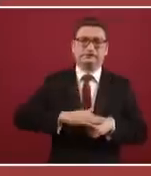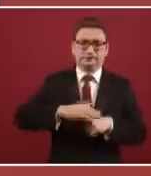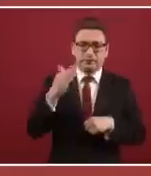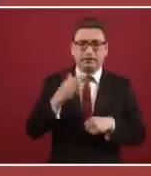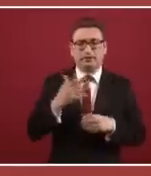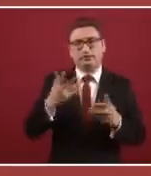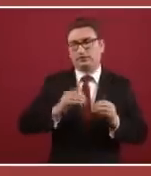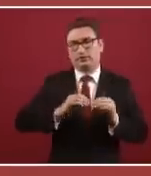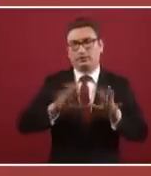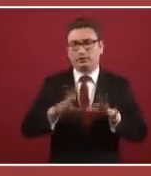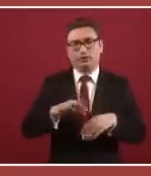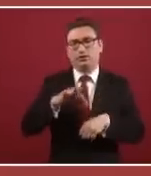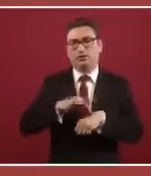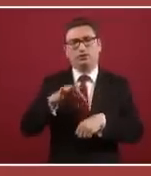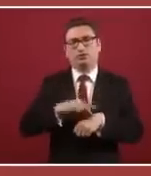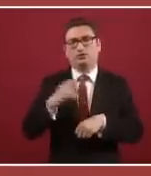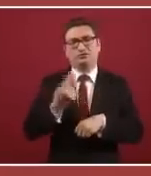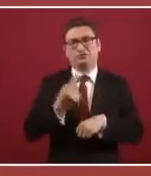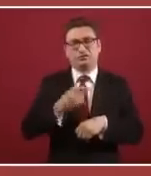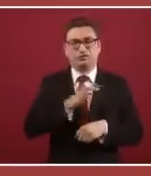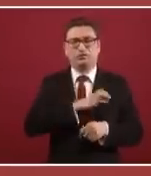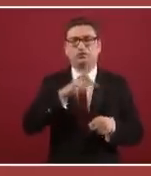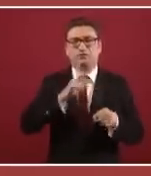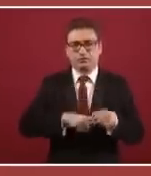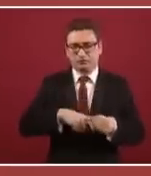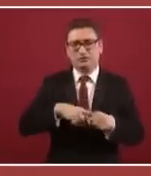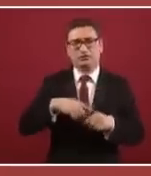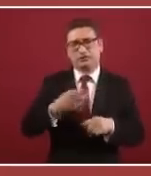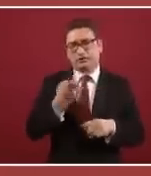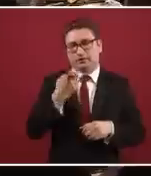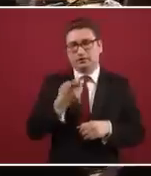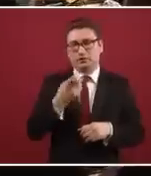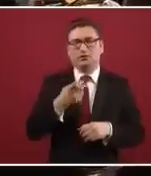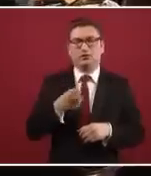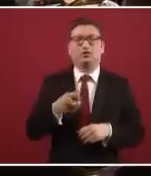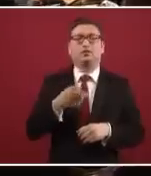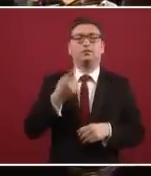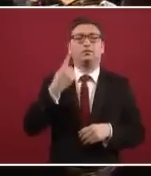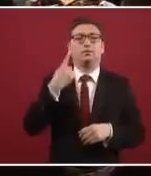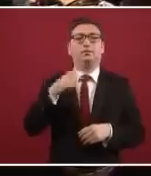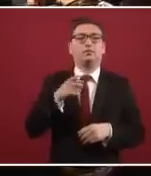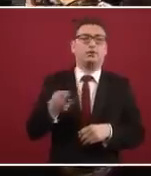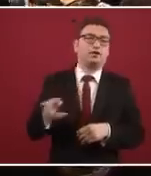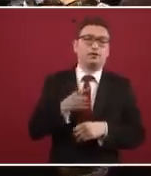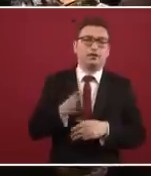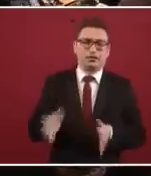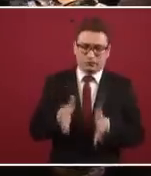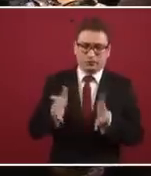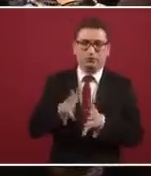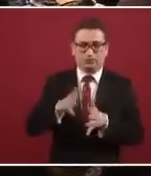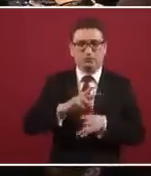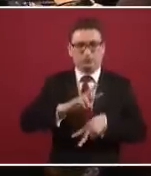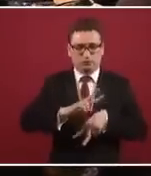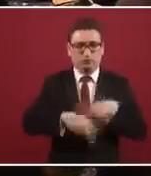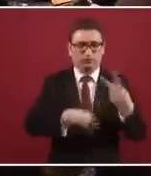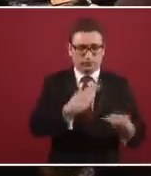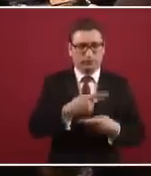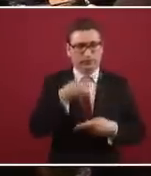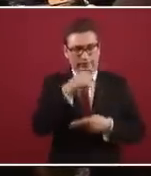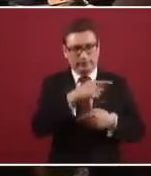los médicos y se requieren los especialistas. Entonces, una forma de estimular, de que